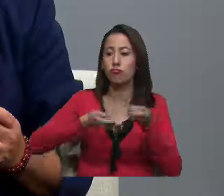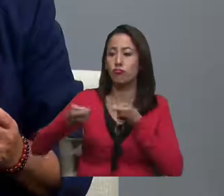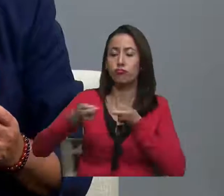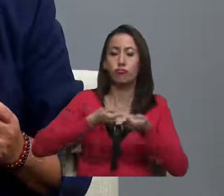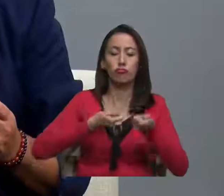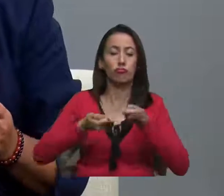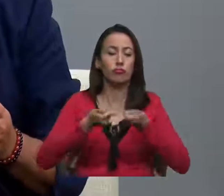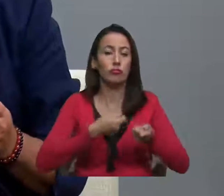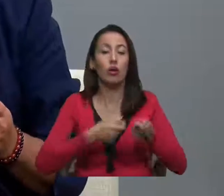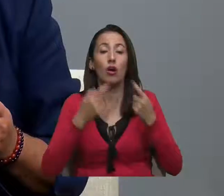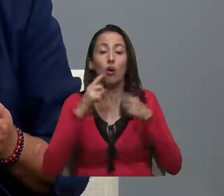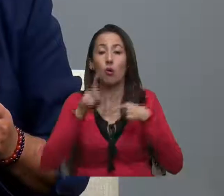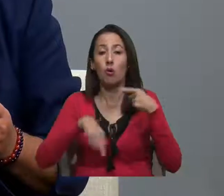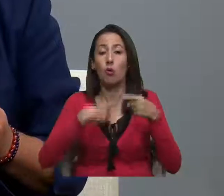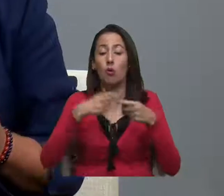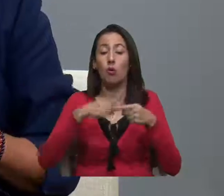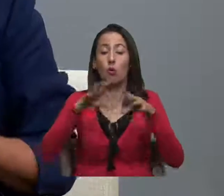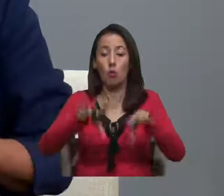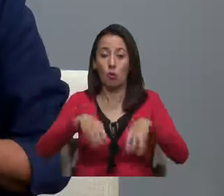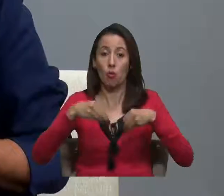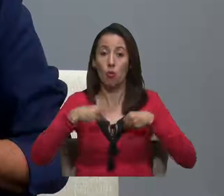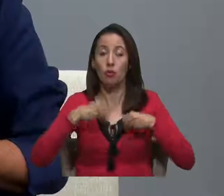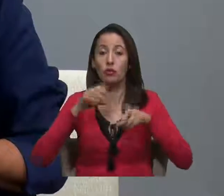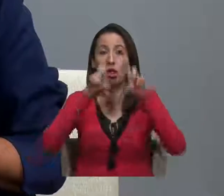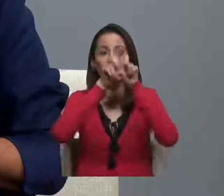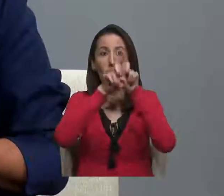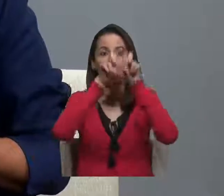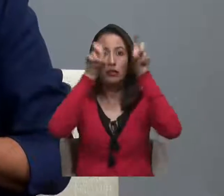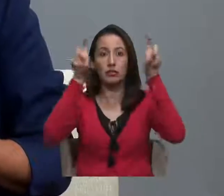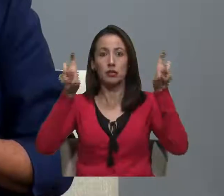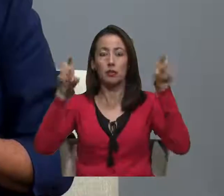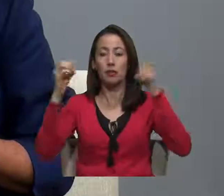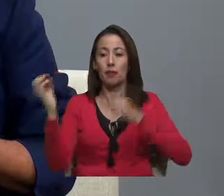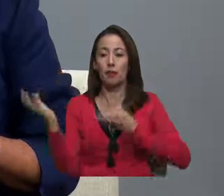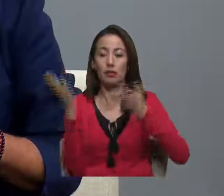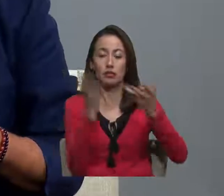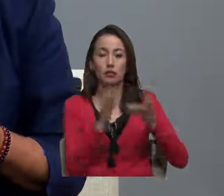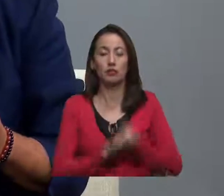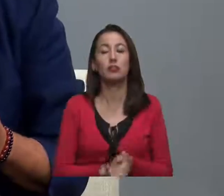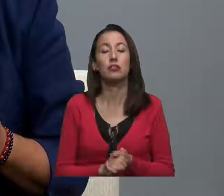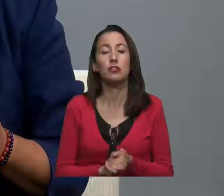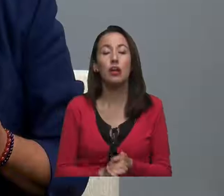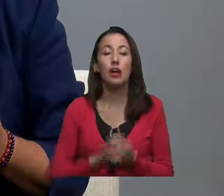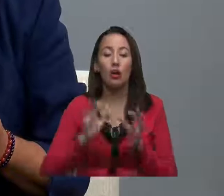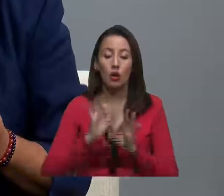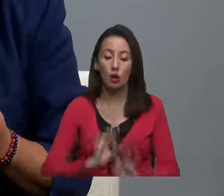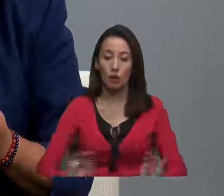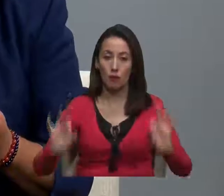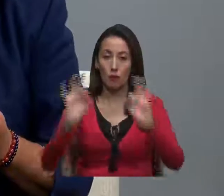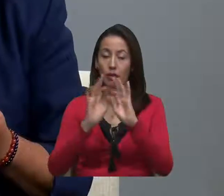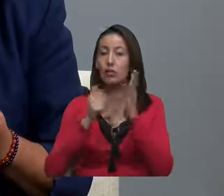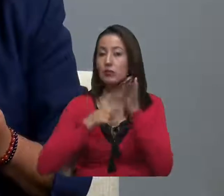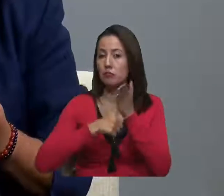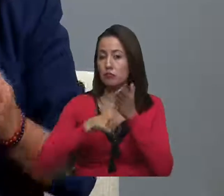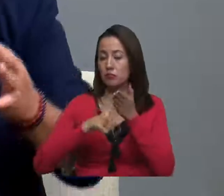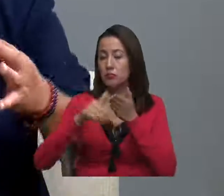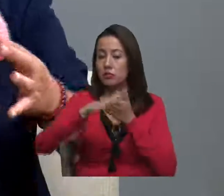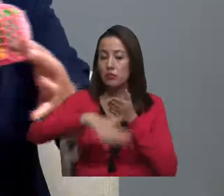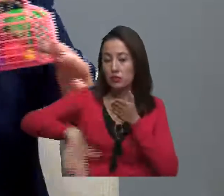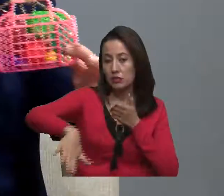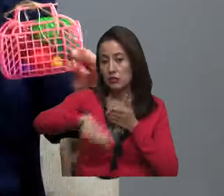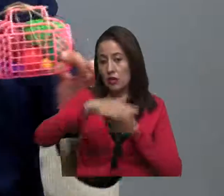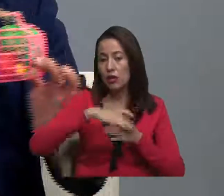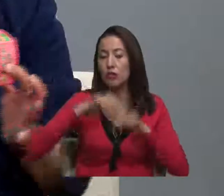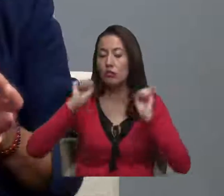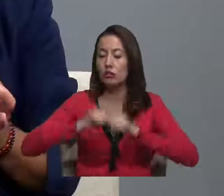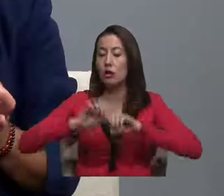pantalla con los extensionistas de las empresas provinciales agrícolas que vamos a formar el ministerio va a quedar solo como órgano rector y vamos a